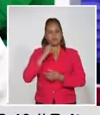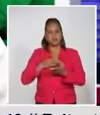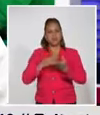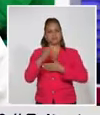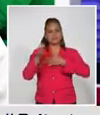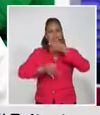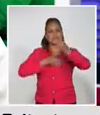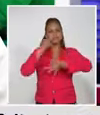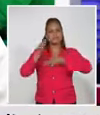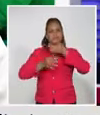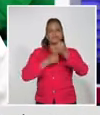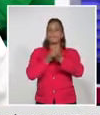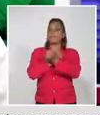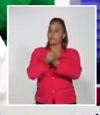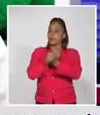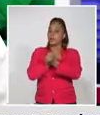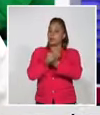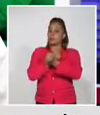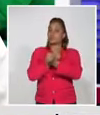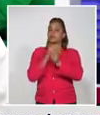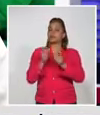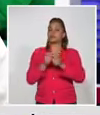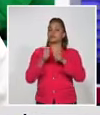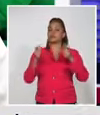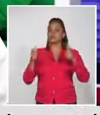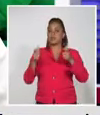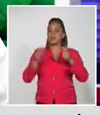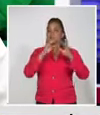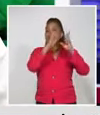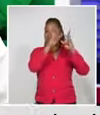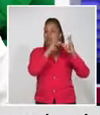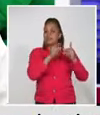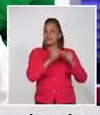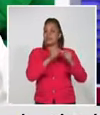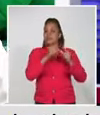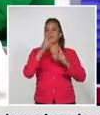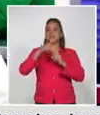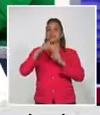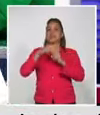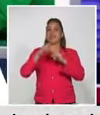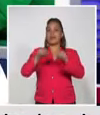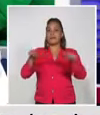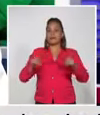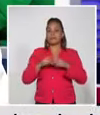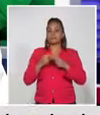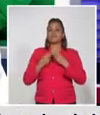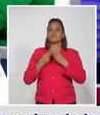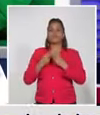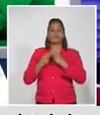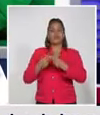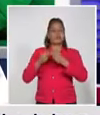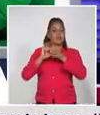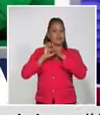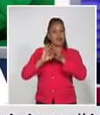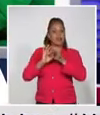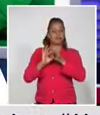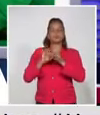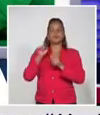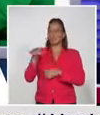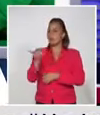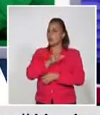mucho riesgo. Además, una cifra elevada de pacientes en terapia intensiva que tienen mucho riesgo